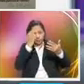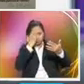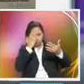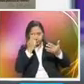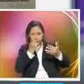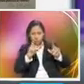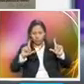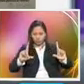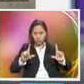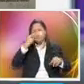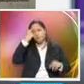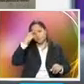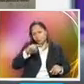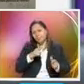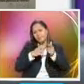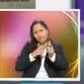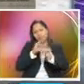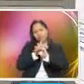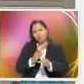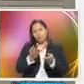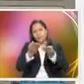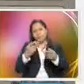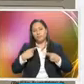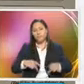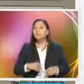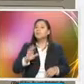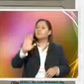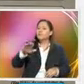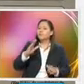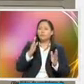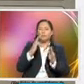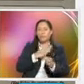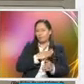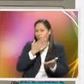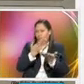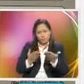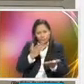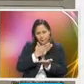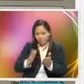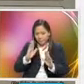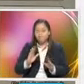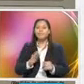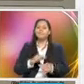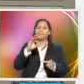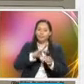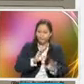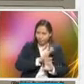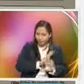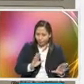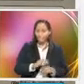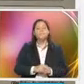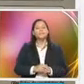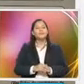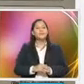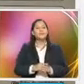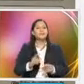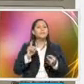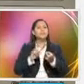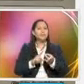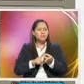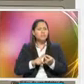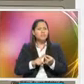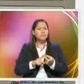están dedicados, claro está, para seguir informando a la ciudadanía. Oye, bueno, ahora vamos a suponer que ya pasaron las votaciones, ya pasó todo esto. ¿En dónde va